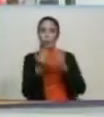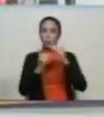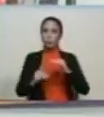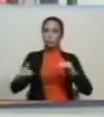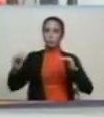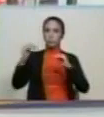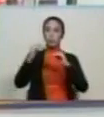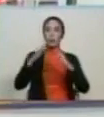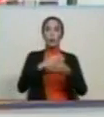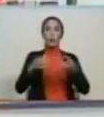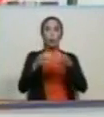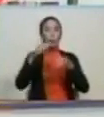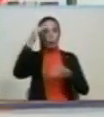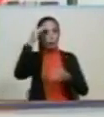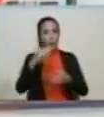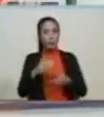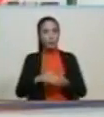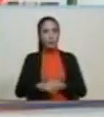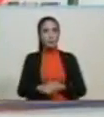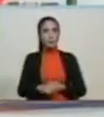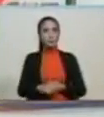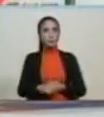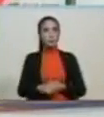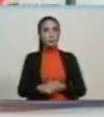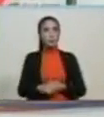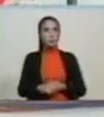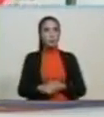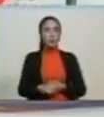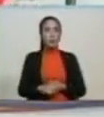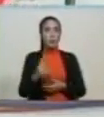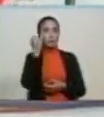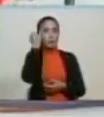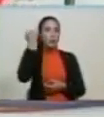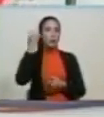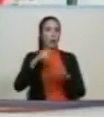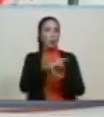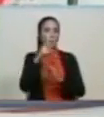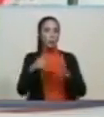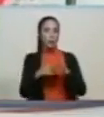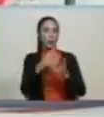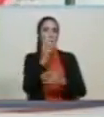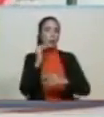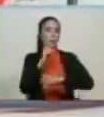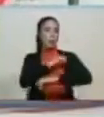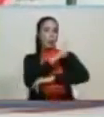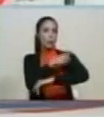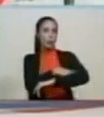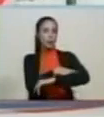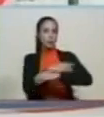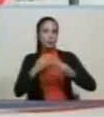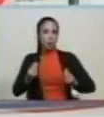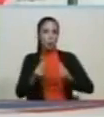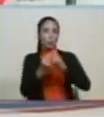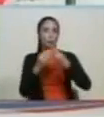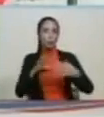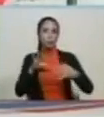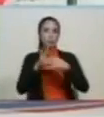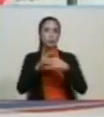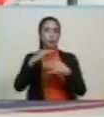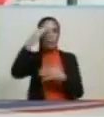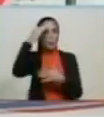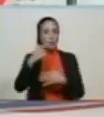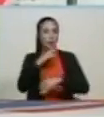Fuerza Armada Nacional Bolivariana. En un solo concepto, fuerza, la fuerza, sí, militar de la